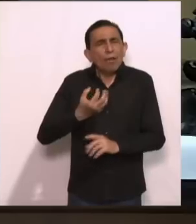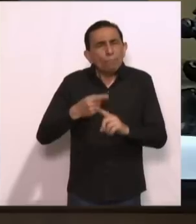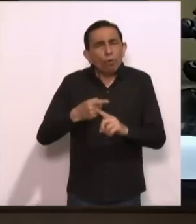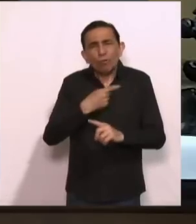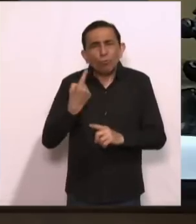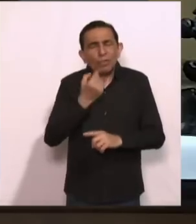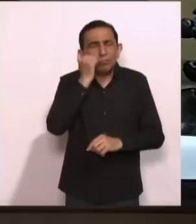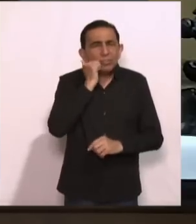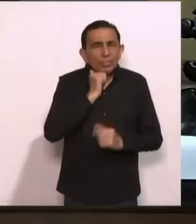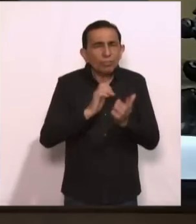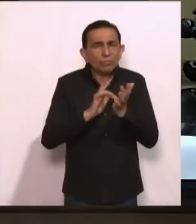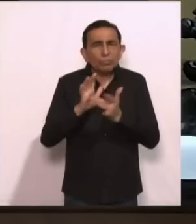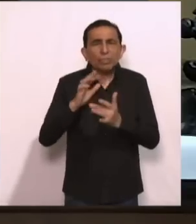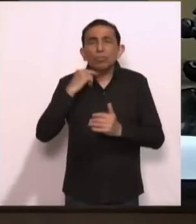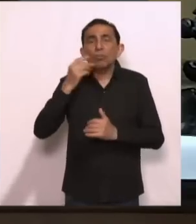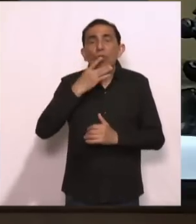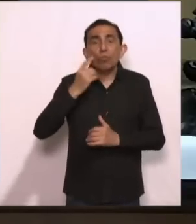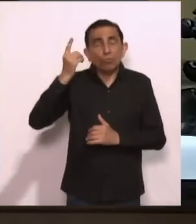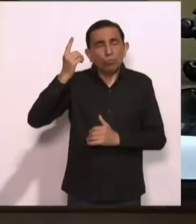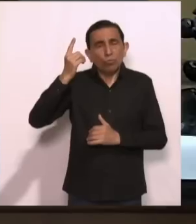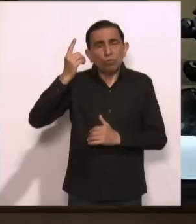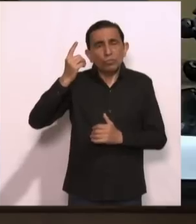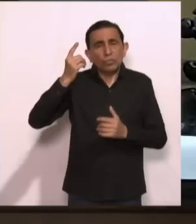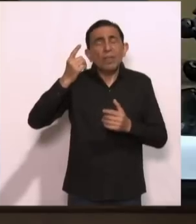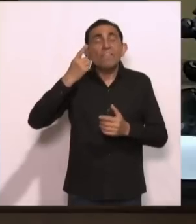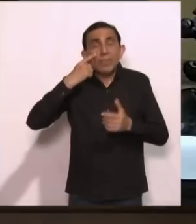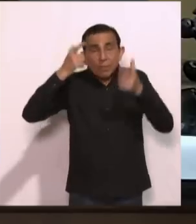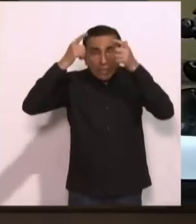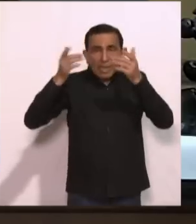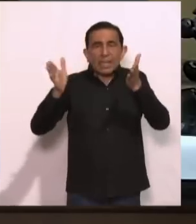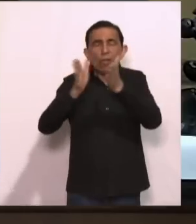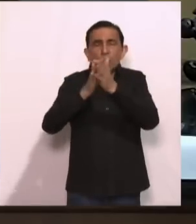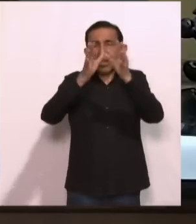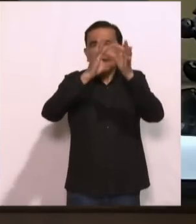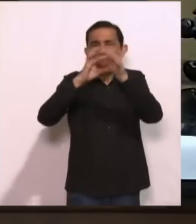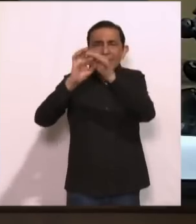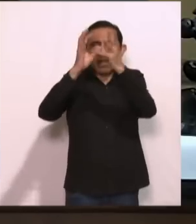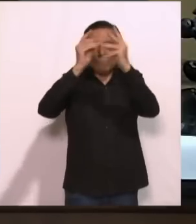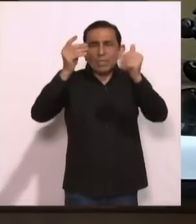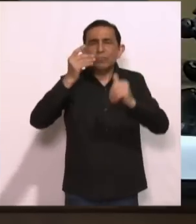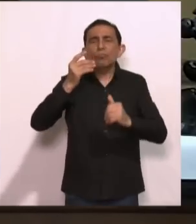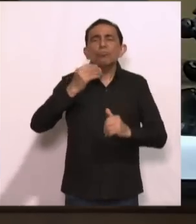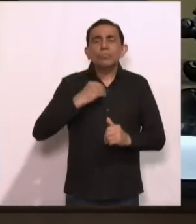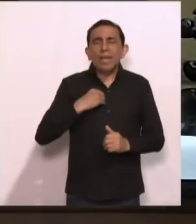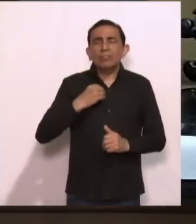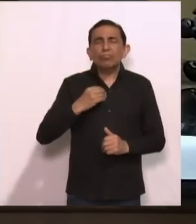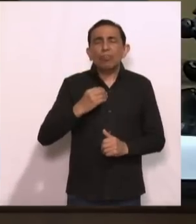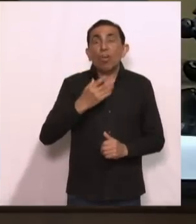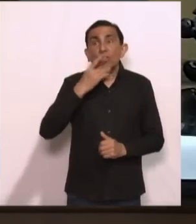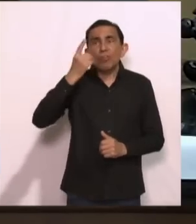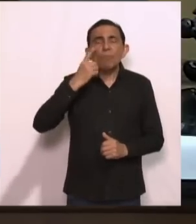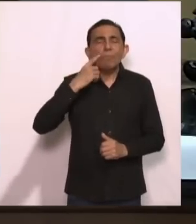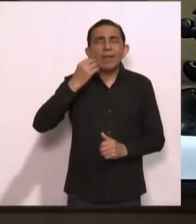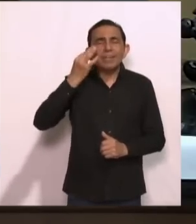Señor Jesucristo, tu Hijo, que vive y reina contigo en la unidad del Espíritu Santo y es Dios por los siglos de